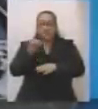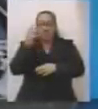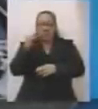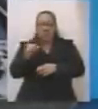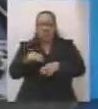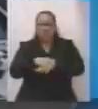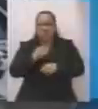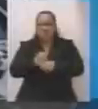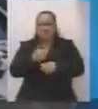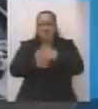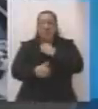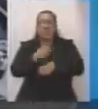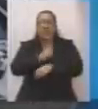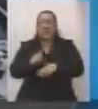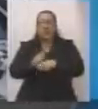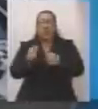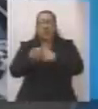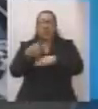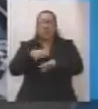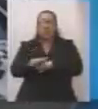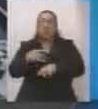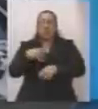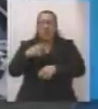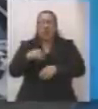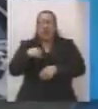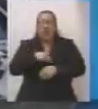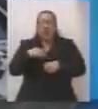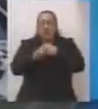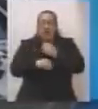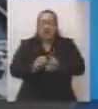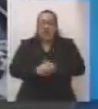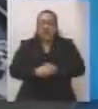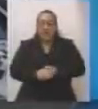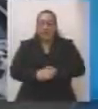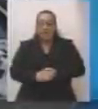ende, gestores del desarrollo con inclusión social en nuestra patria.